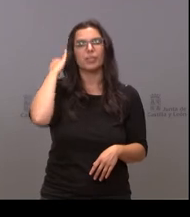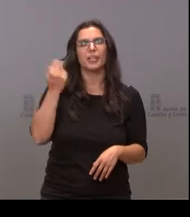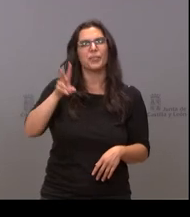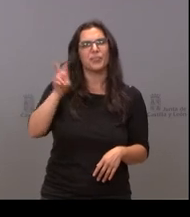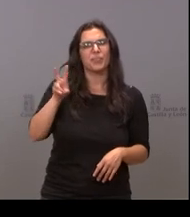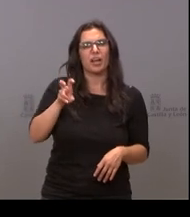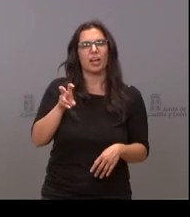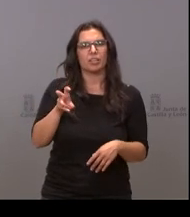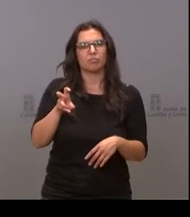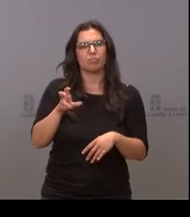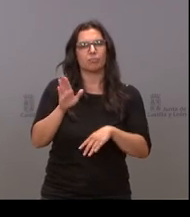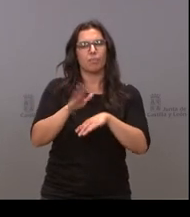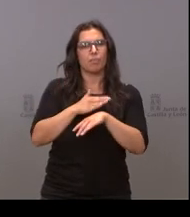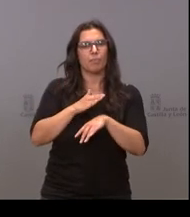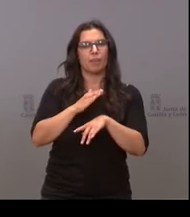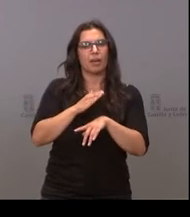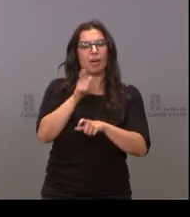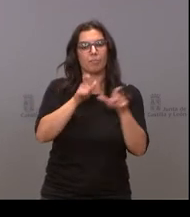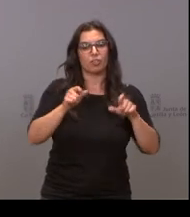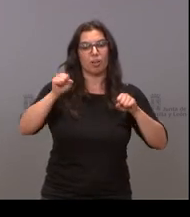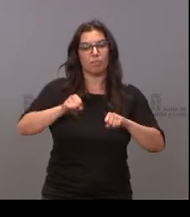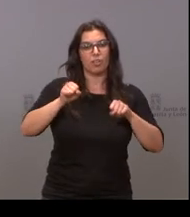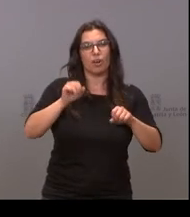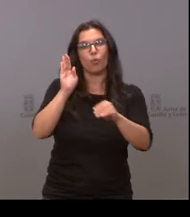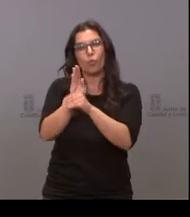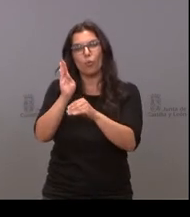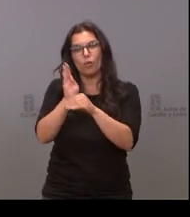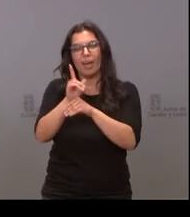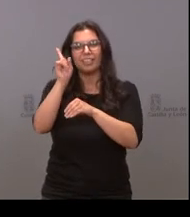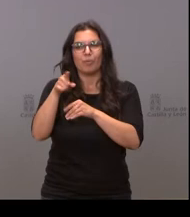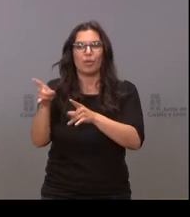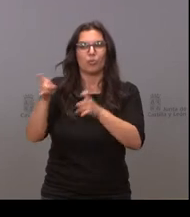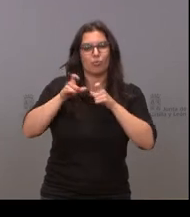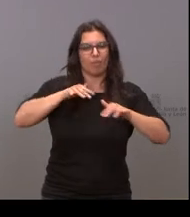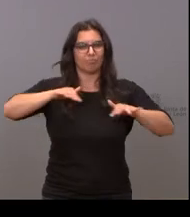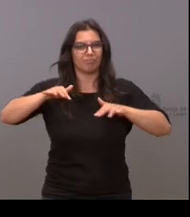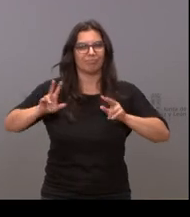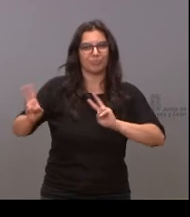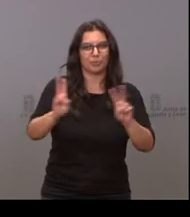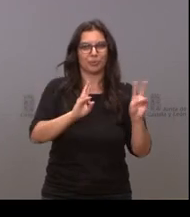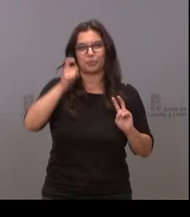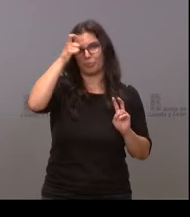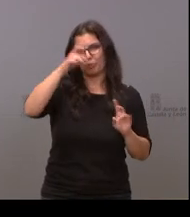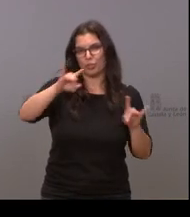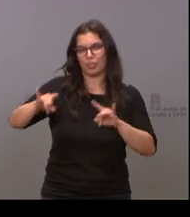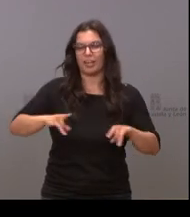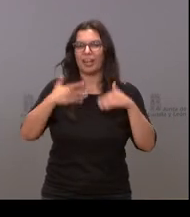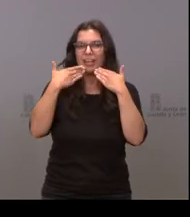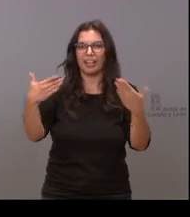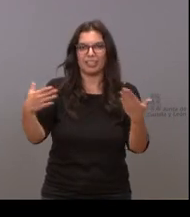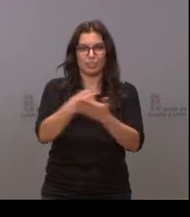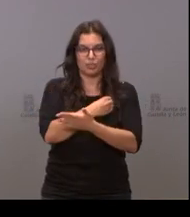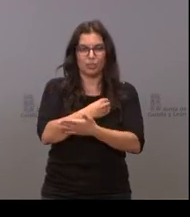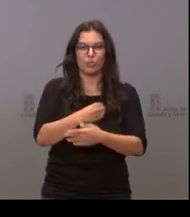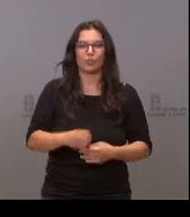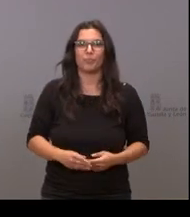para cuidar a las personas mayores pero atraer más vida y más gente a esta tierra muchas gracias a todos